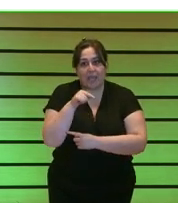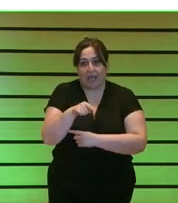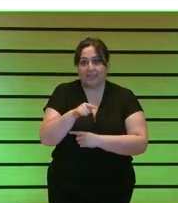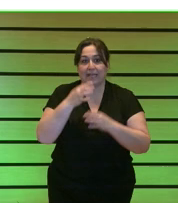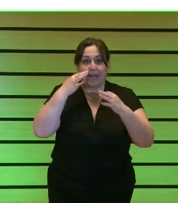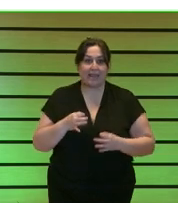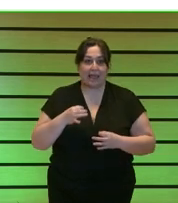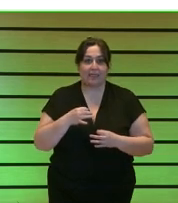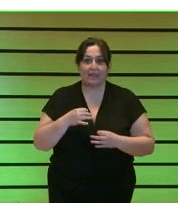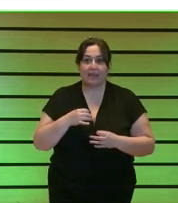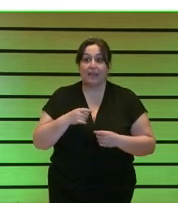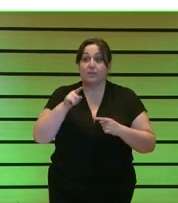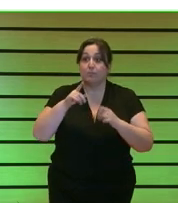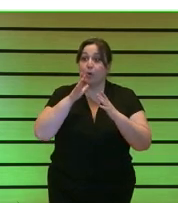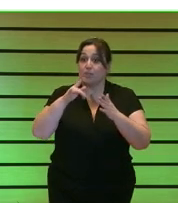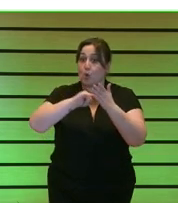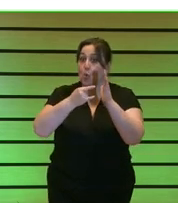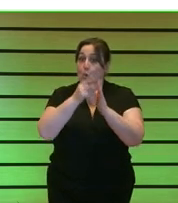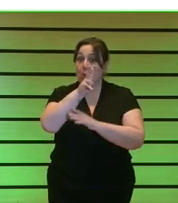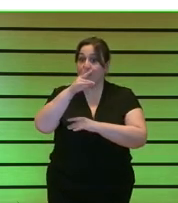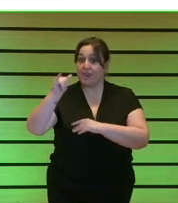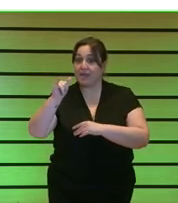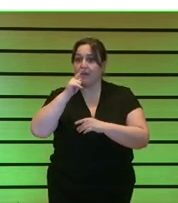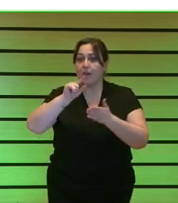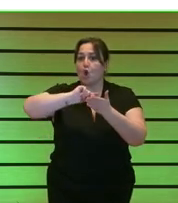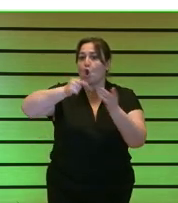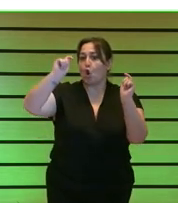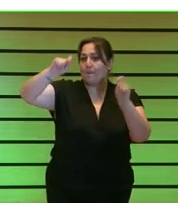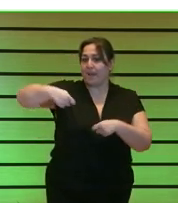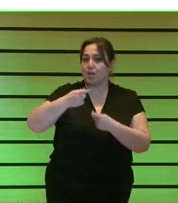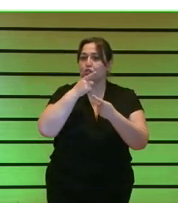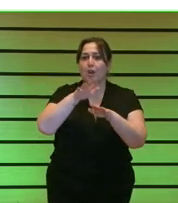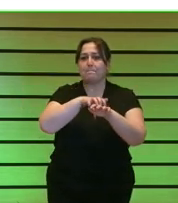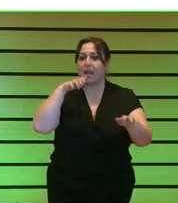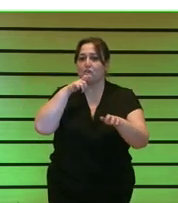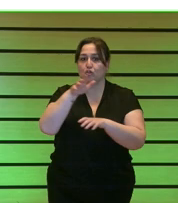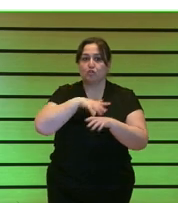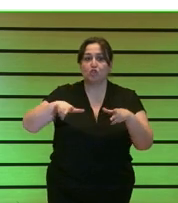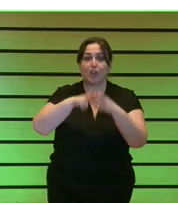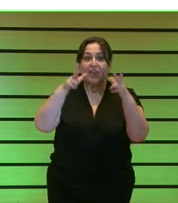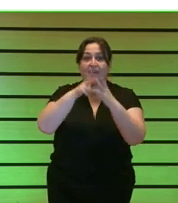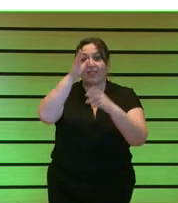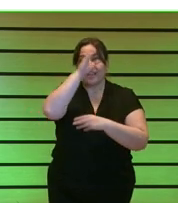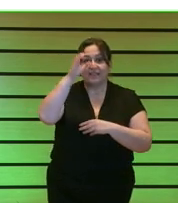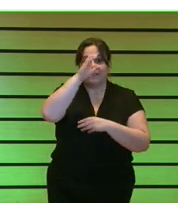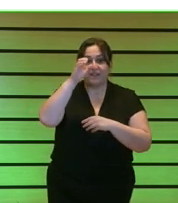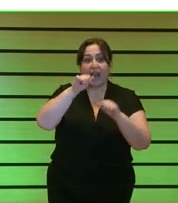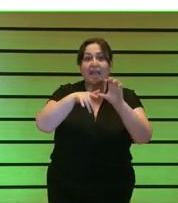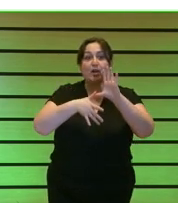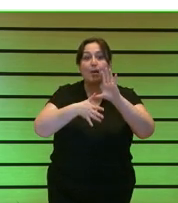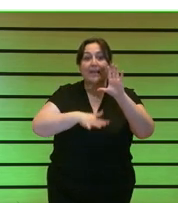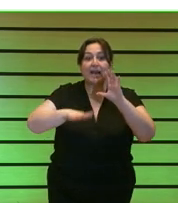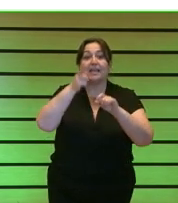la humanización y de hecho el proyecto UCI ha firmado convenios con la mayor parte de las sociedades científicas latinoamericanas y algunos